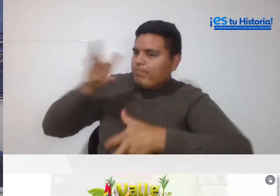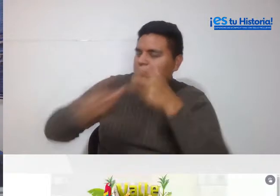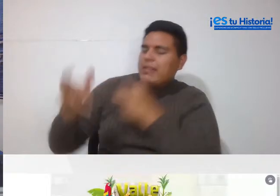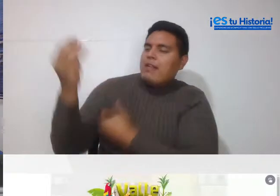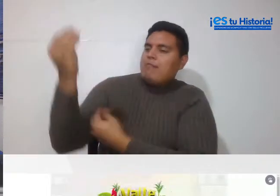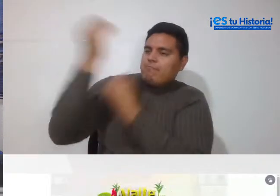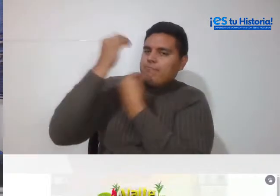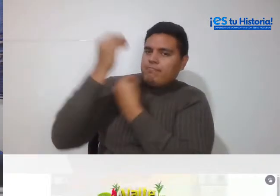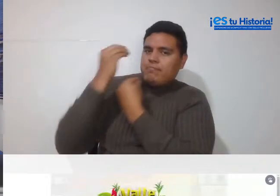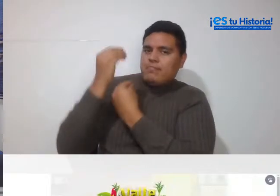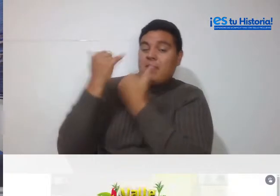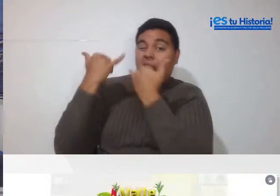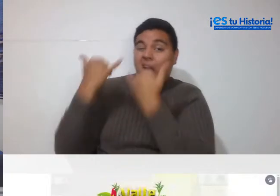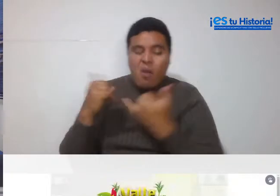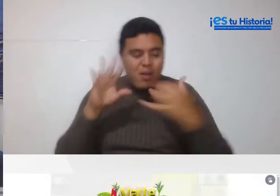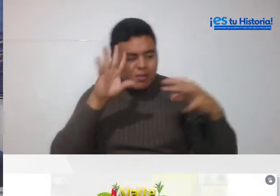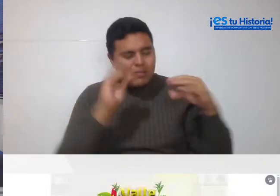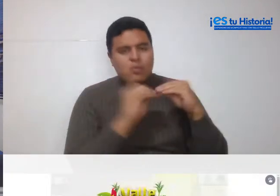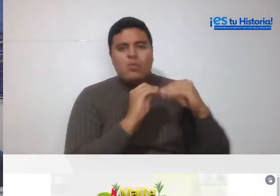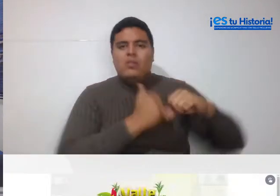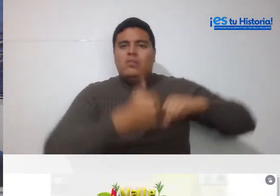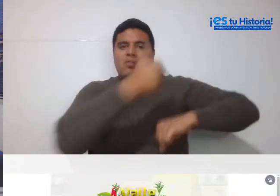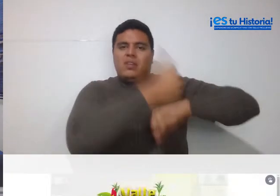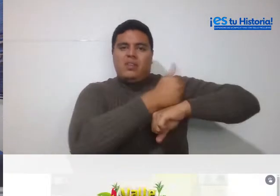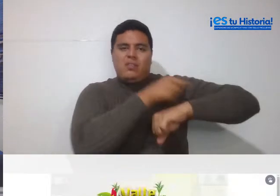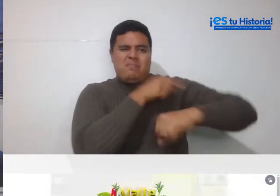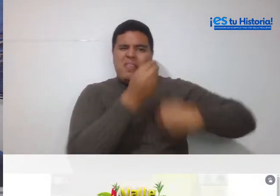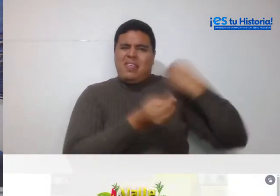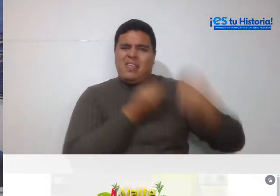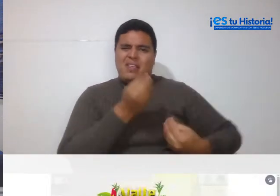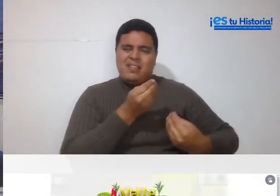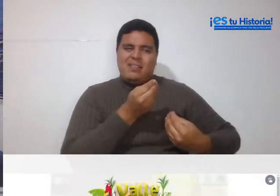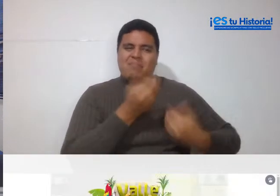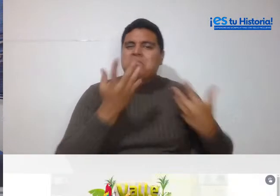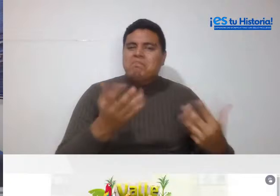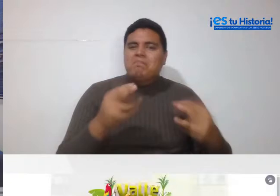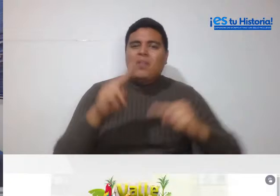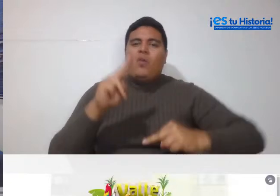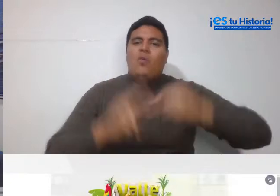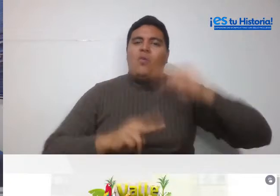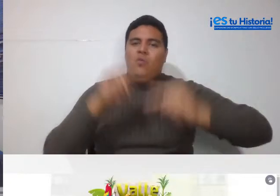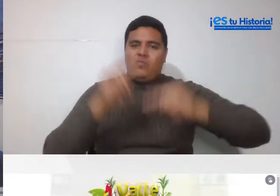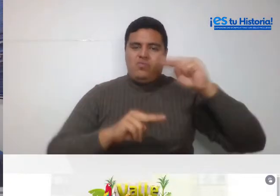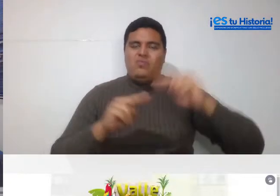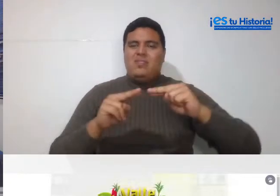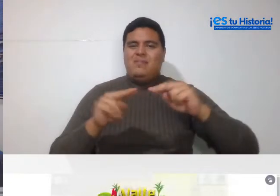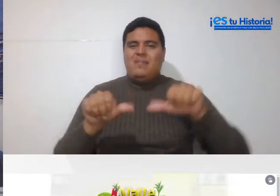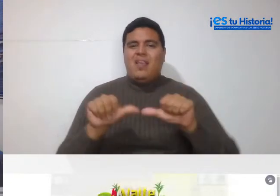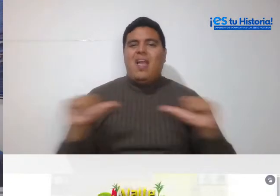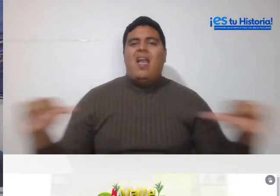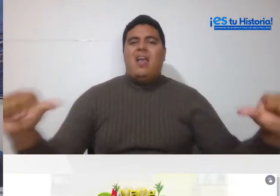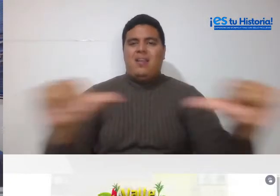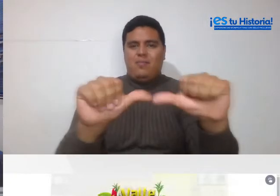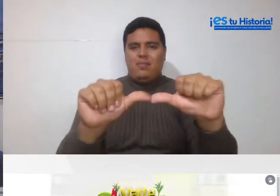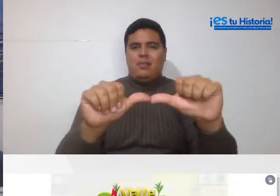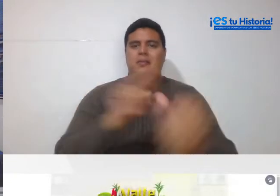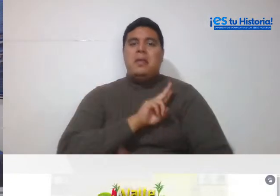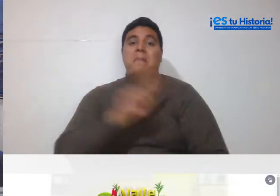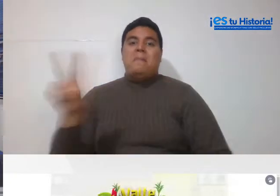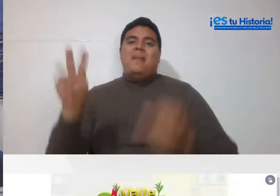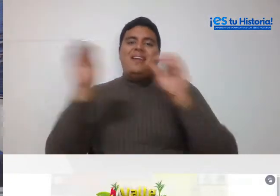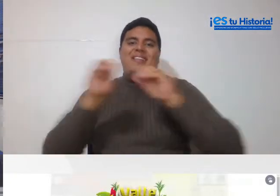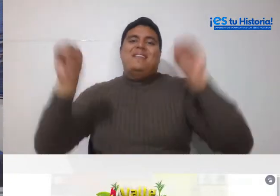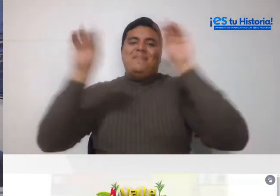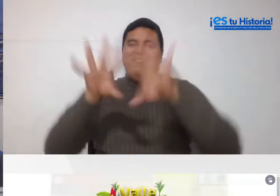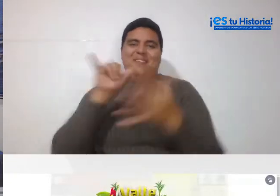de una aula mágica, se va a llamar el aula Valle Mágico, tratando de buscar de que en esa